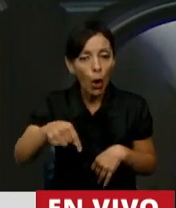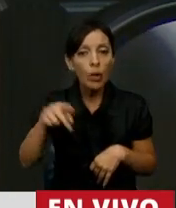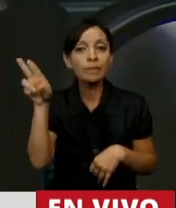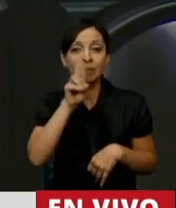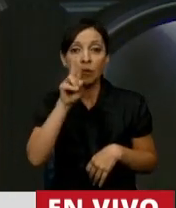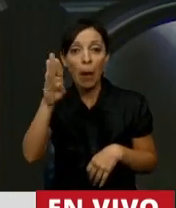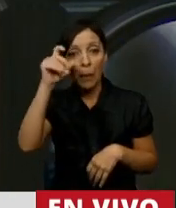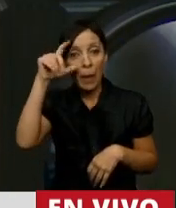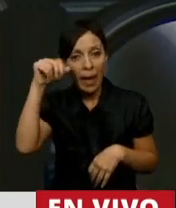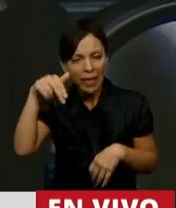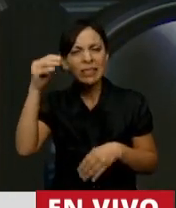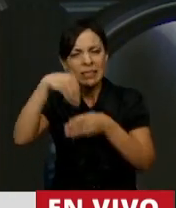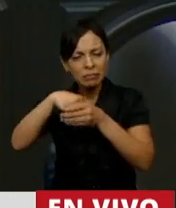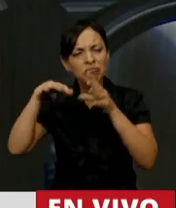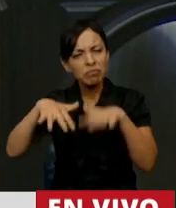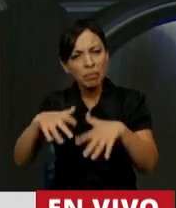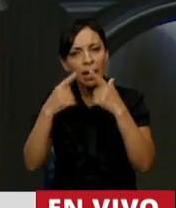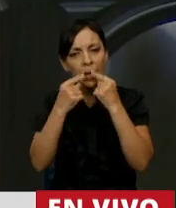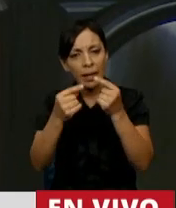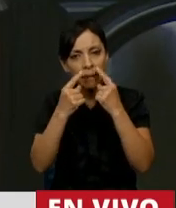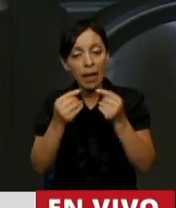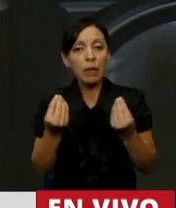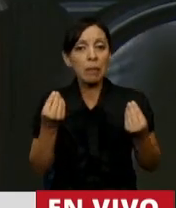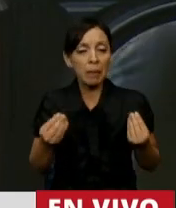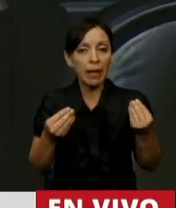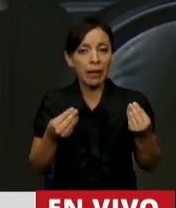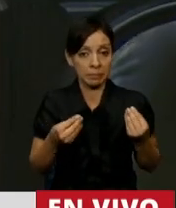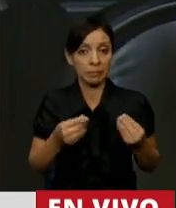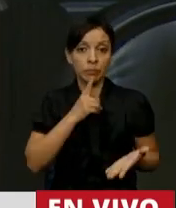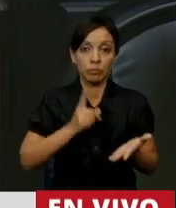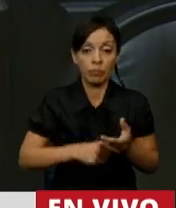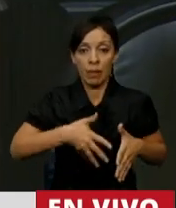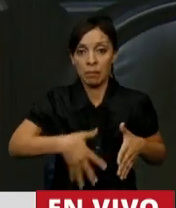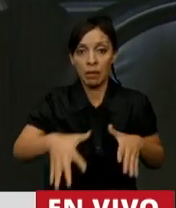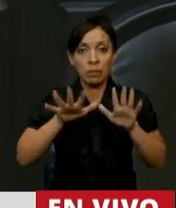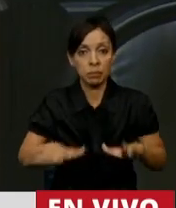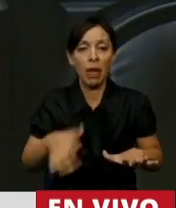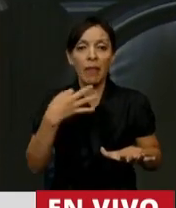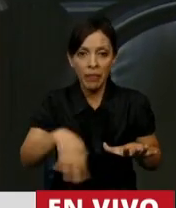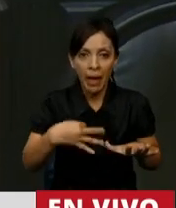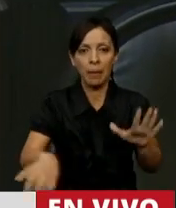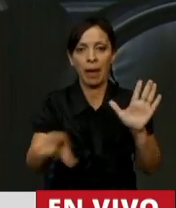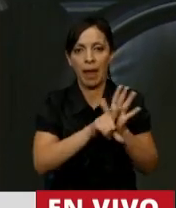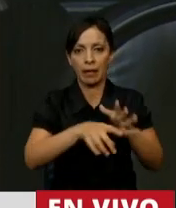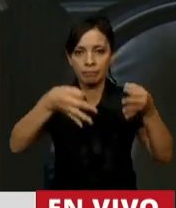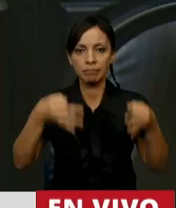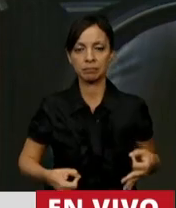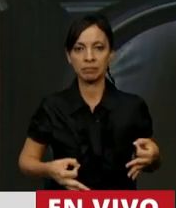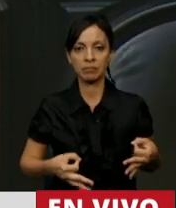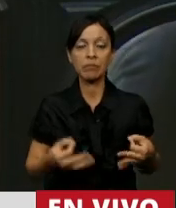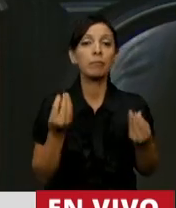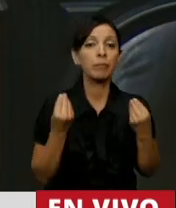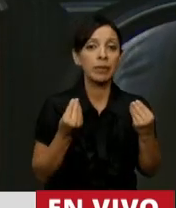mujeres que están reclamando que la interrupción voluntaria del embarazo sea ley y saben por qué porque